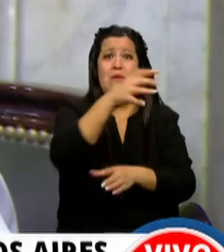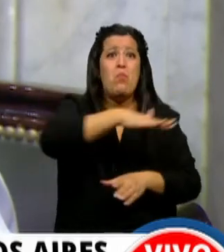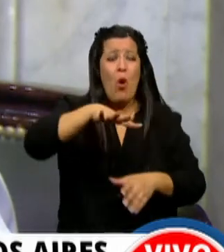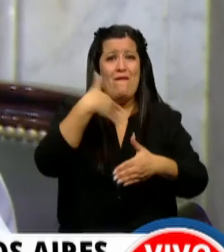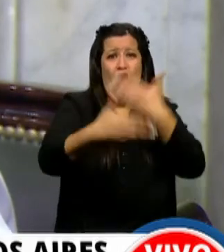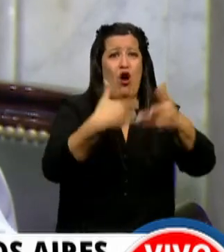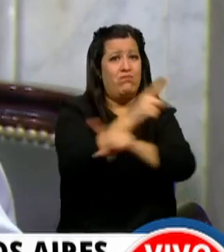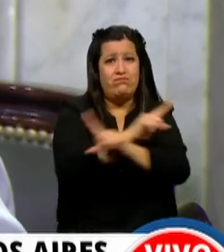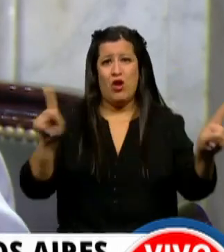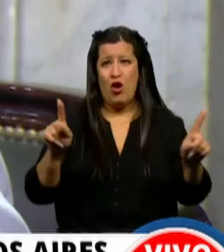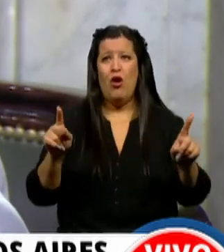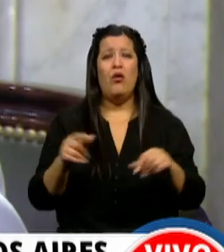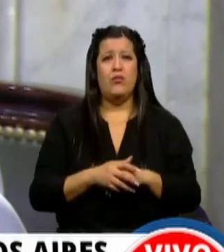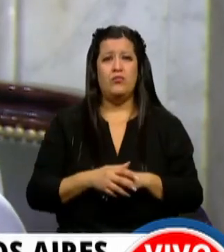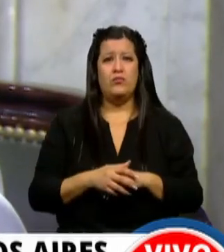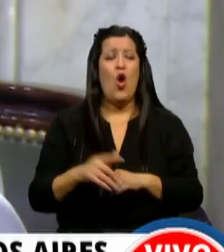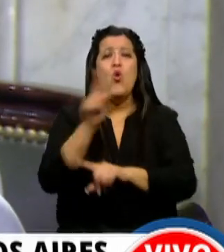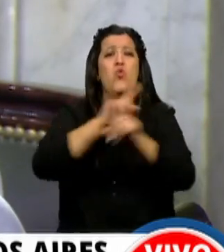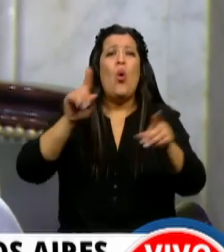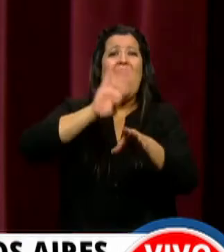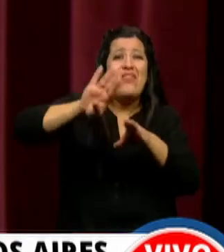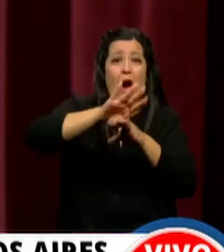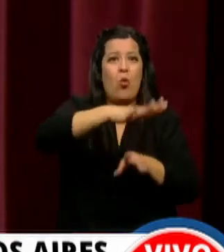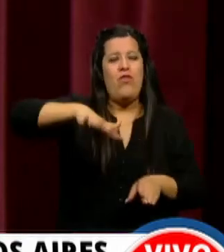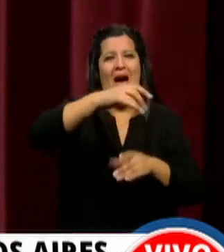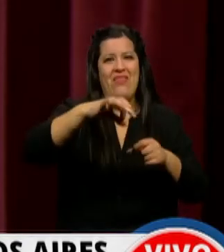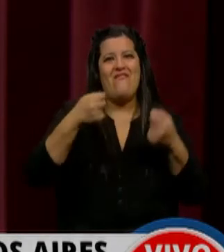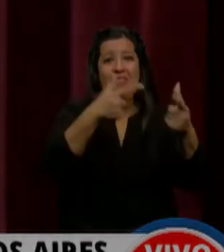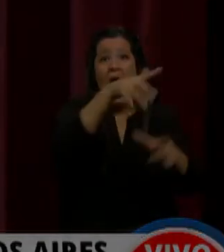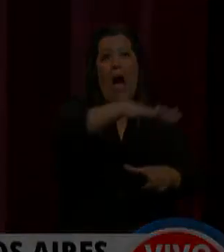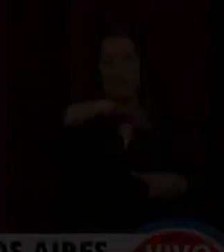La deuda es con los trabajadores y el pueblo, nunca con los usureros. Gracias, diputado. Gracias, señor presidente.